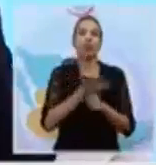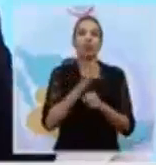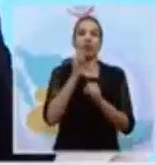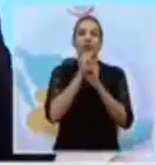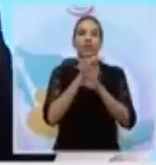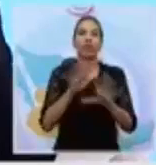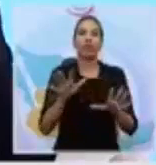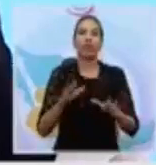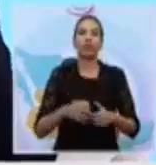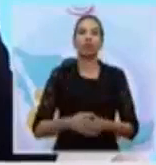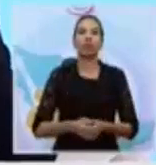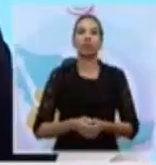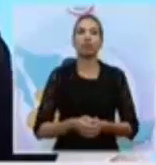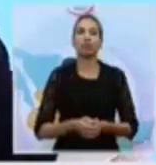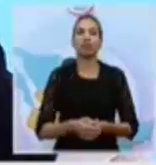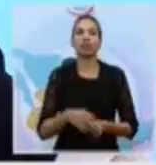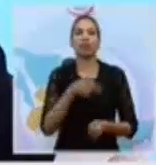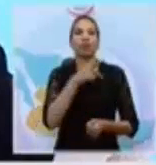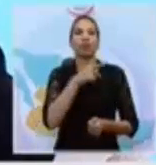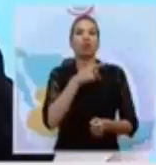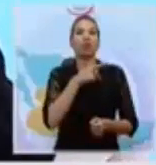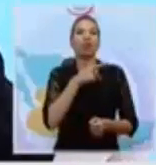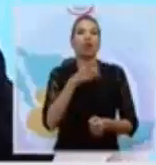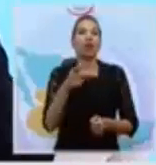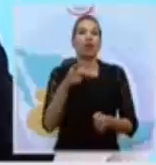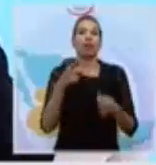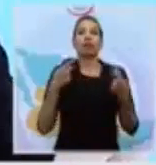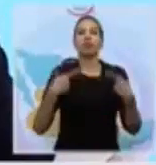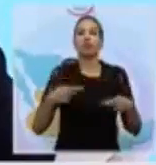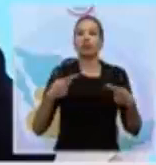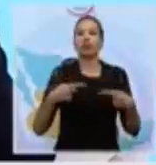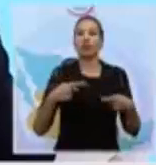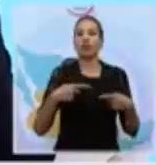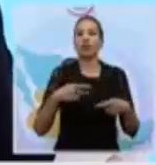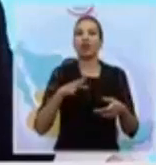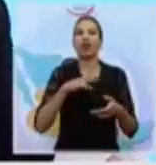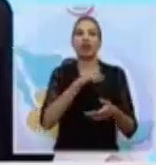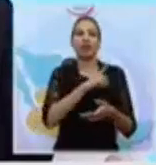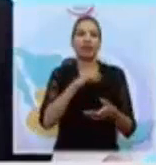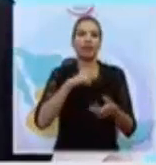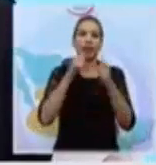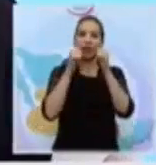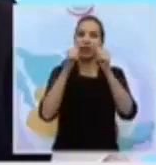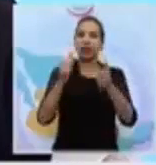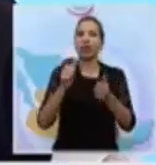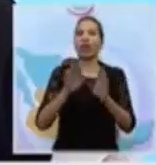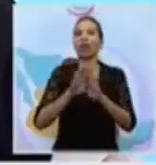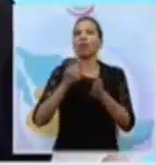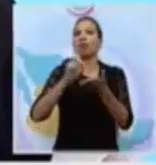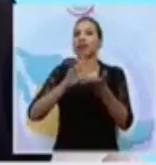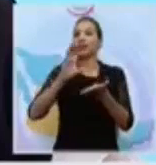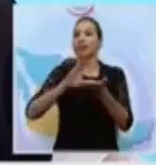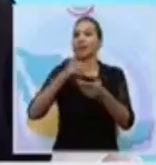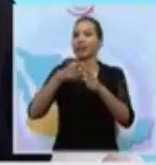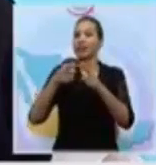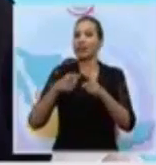este dato: de los pobres de capacidades, que se supone que es la población que debe cubrir,